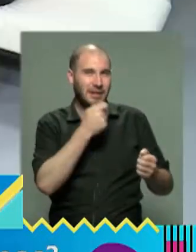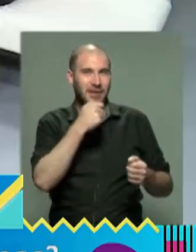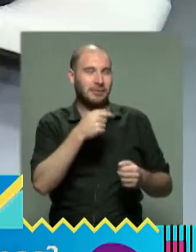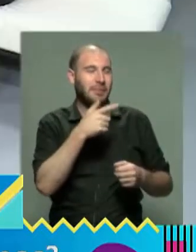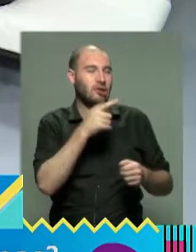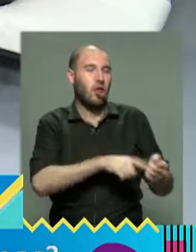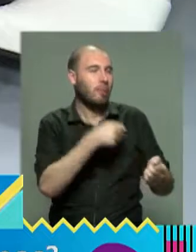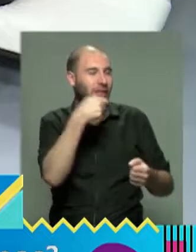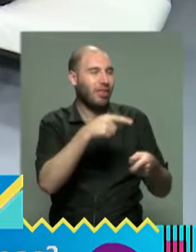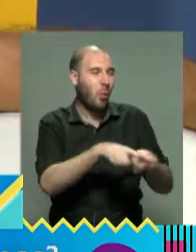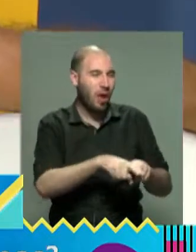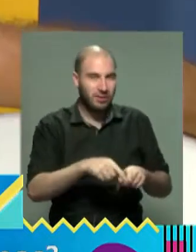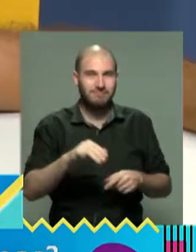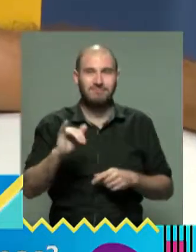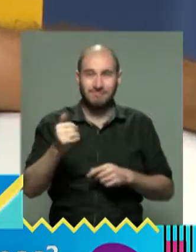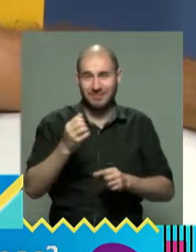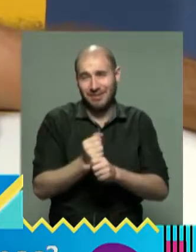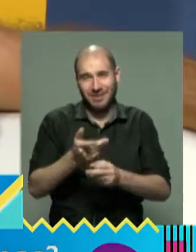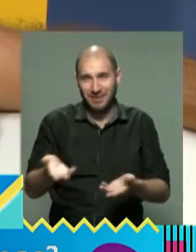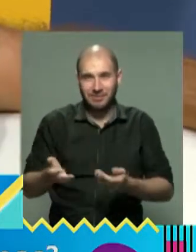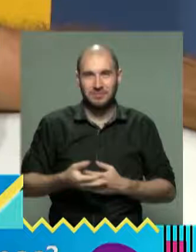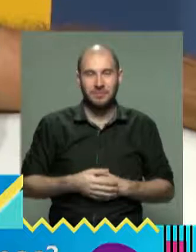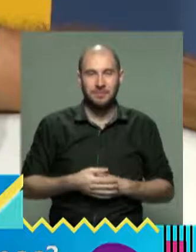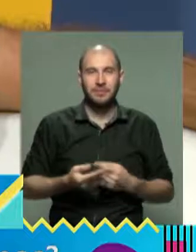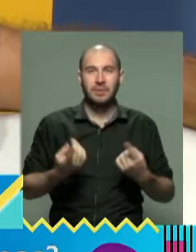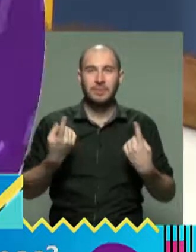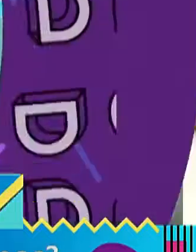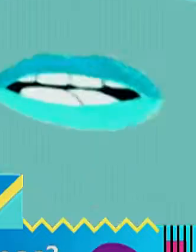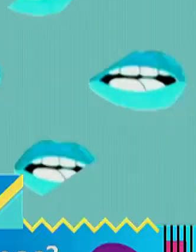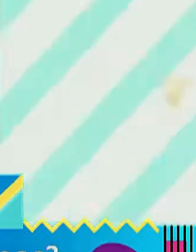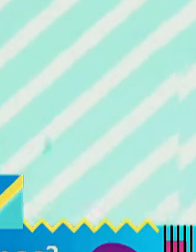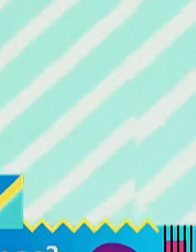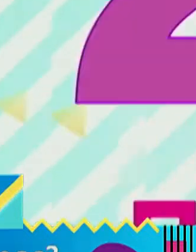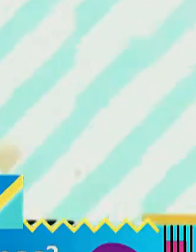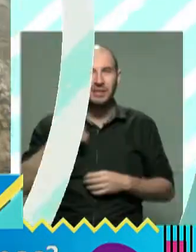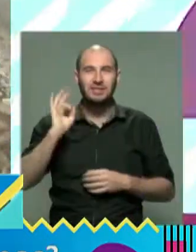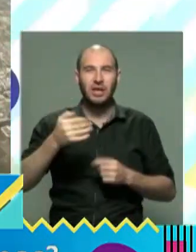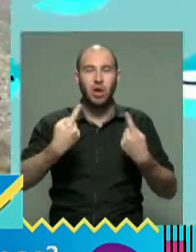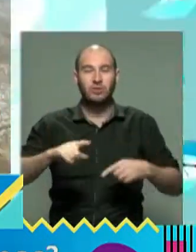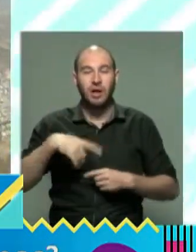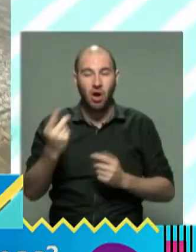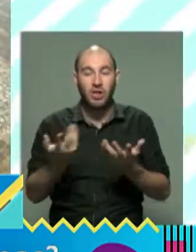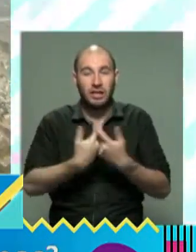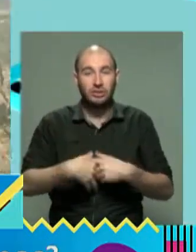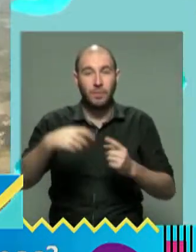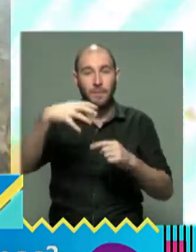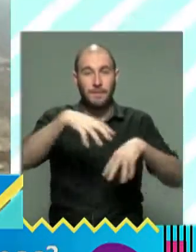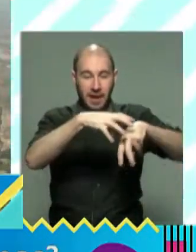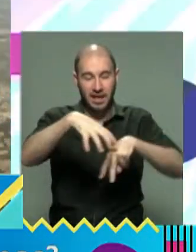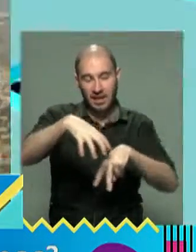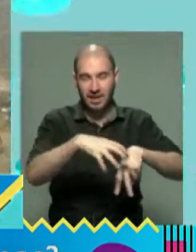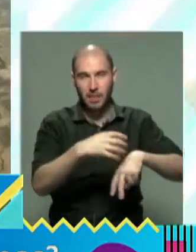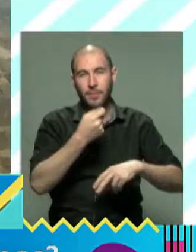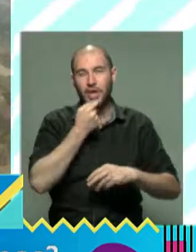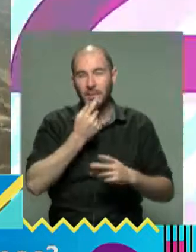dientes, básicamente. Sí, es trabajar, pero lo que sí sé es cuando hago otra actividad relacionada al paracaidismo,